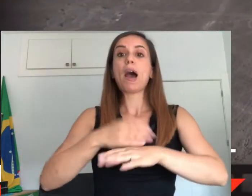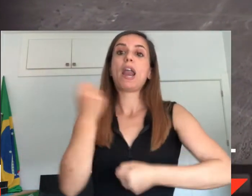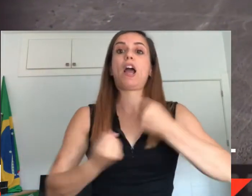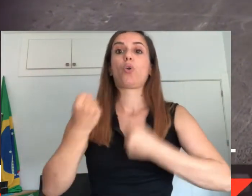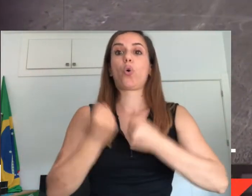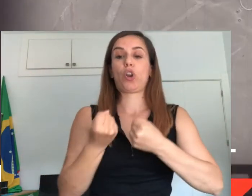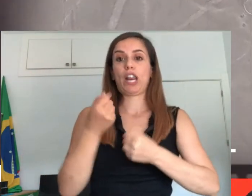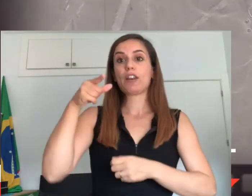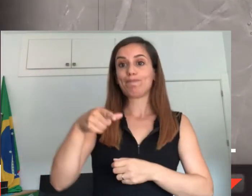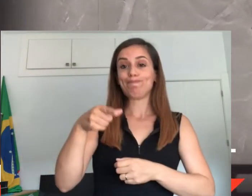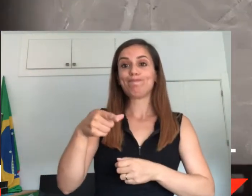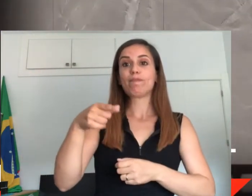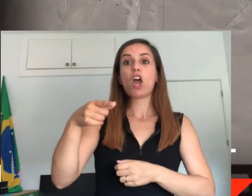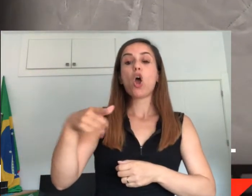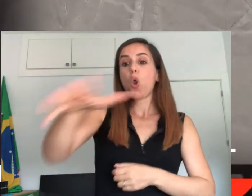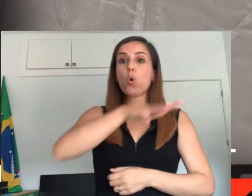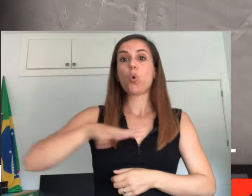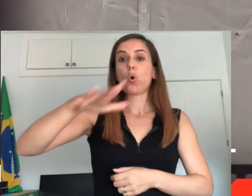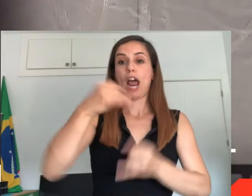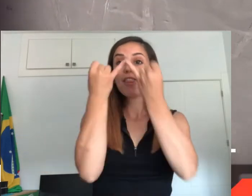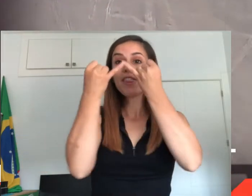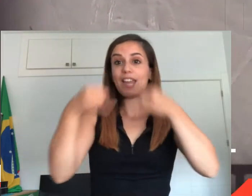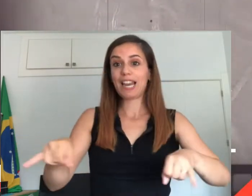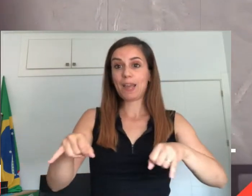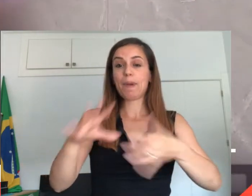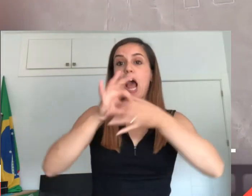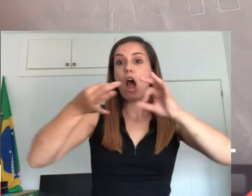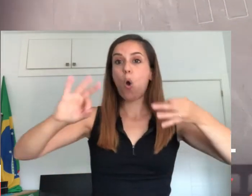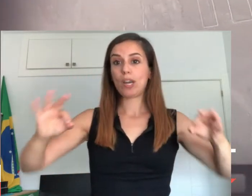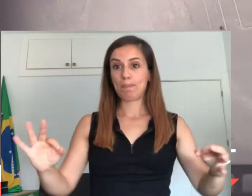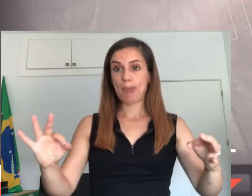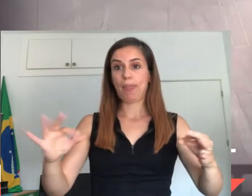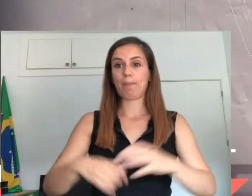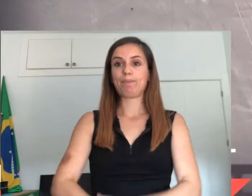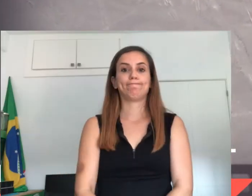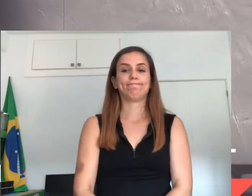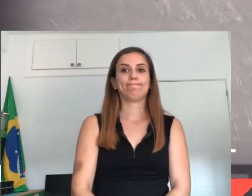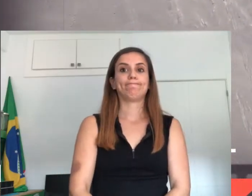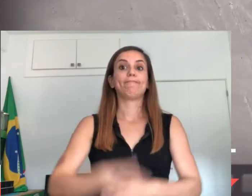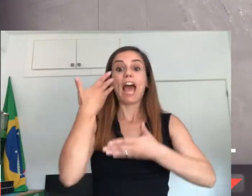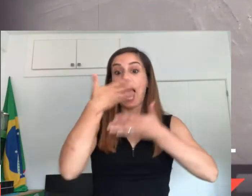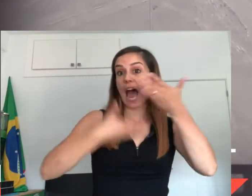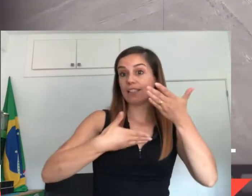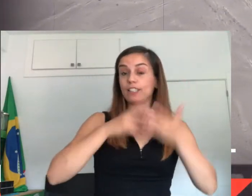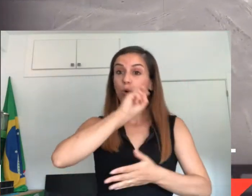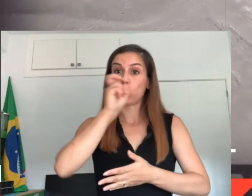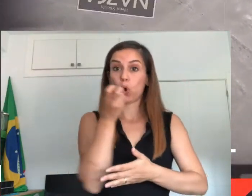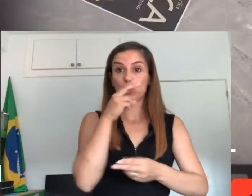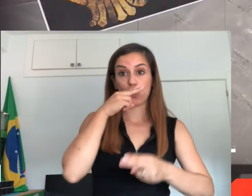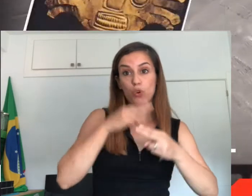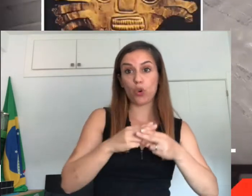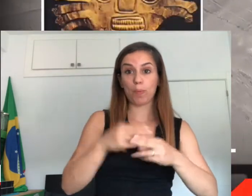podían ser pues el lugar donde se celebrarían estas preolimpiadas. Henry